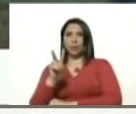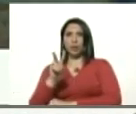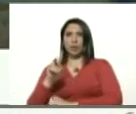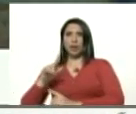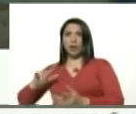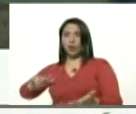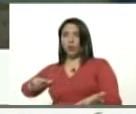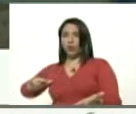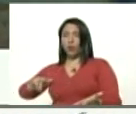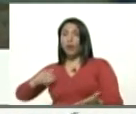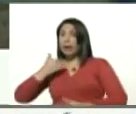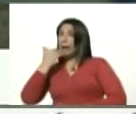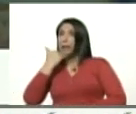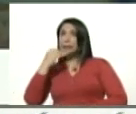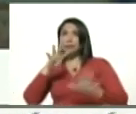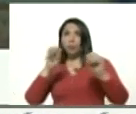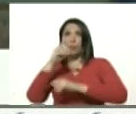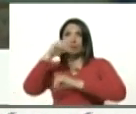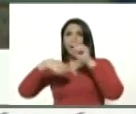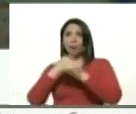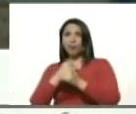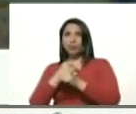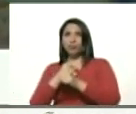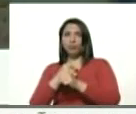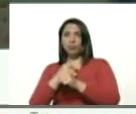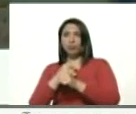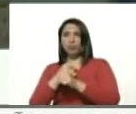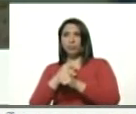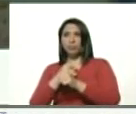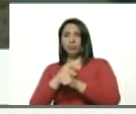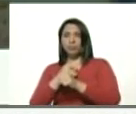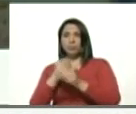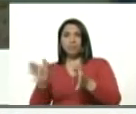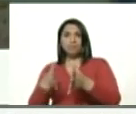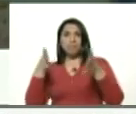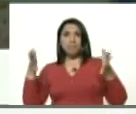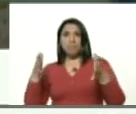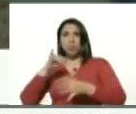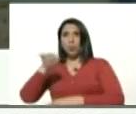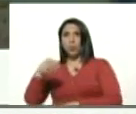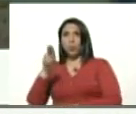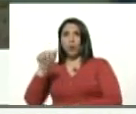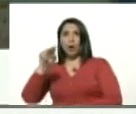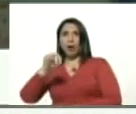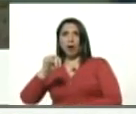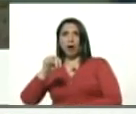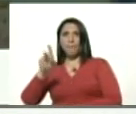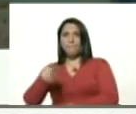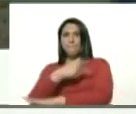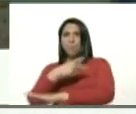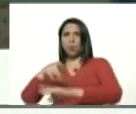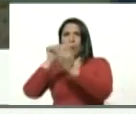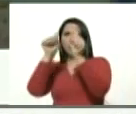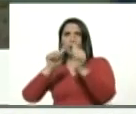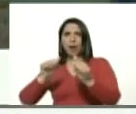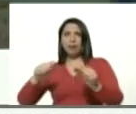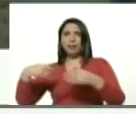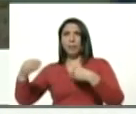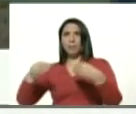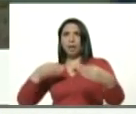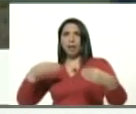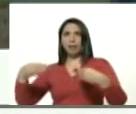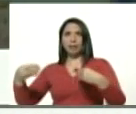90 años de edad. Me refiero al gran Juan Calzadilla, poeta, artista plástico, crítico de